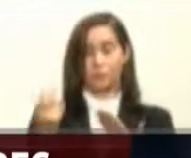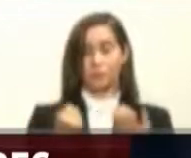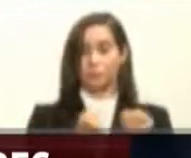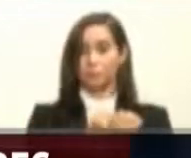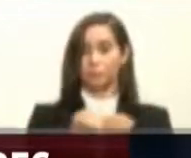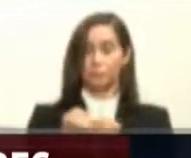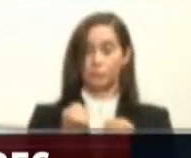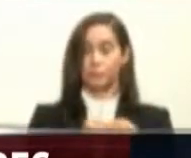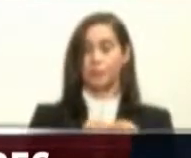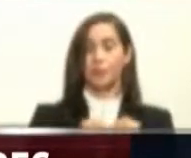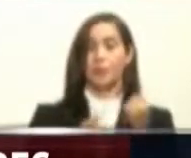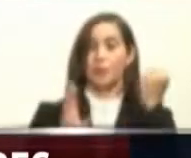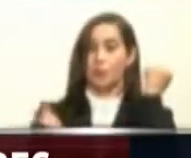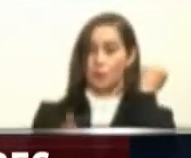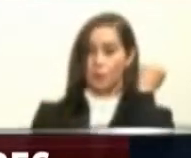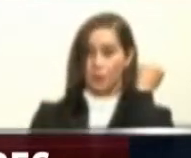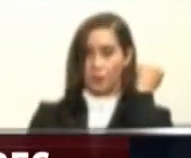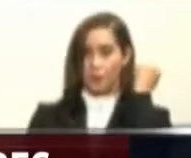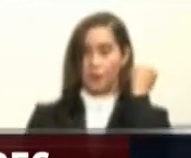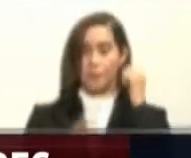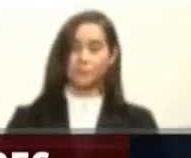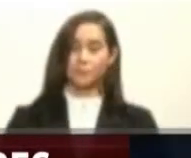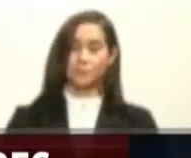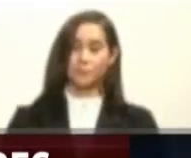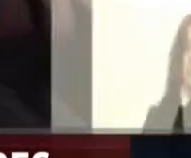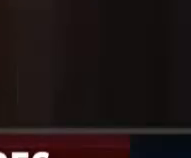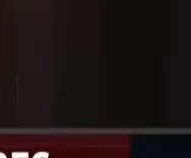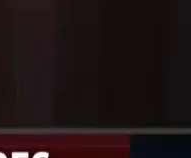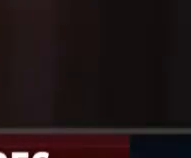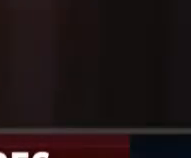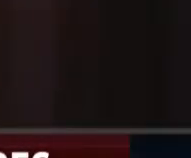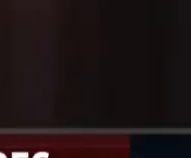la construcción de hospitales en la hermana nación.